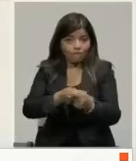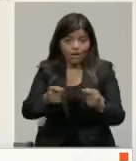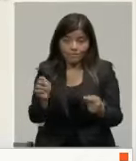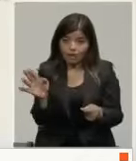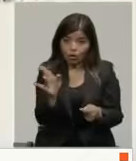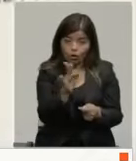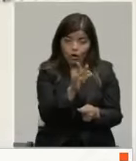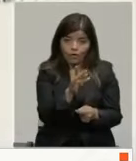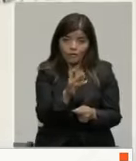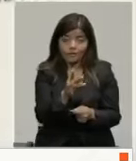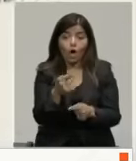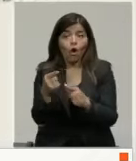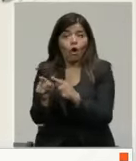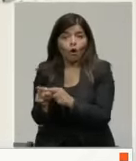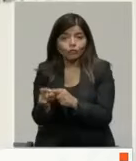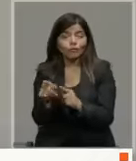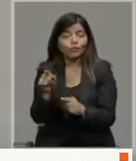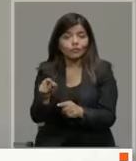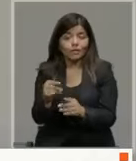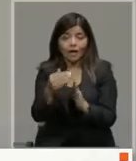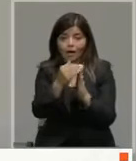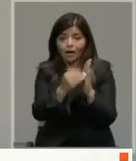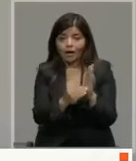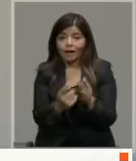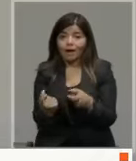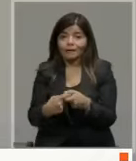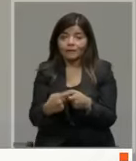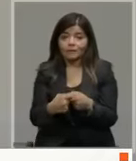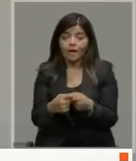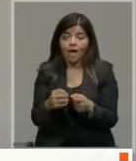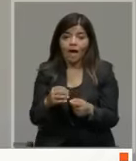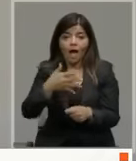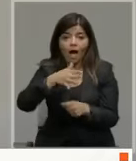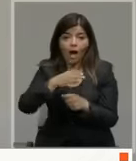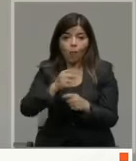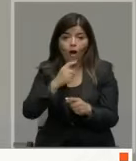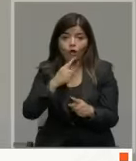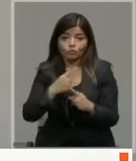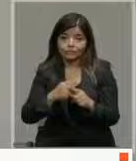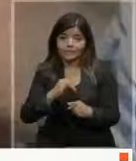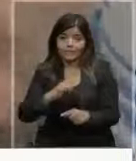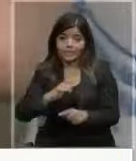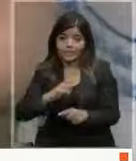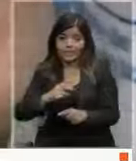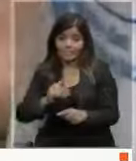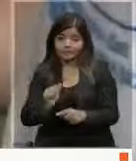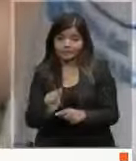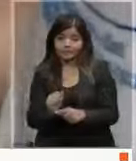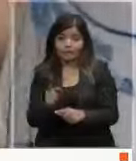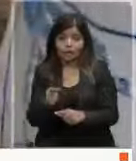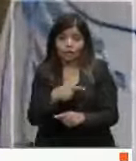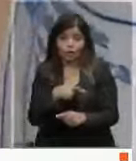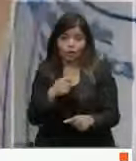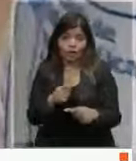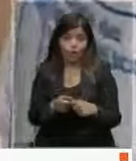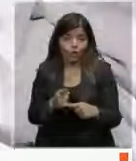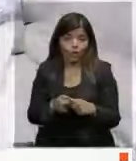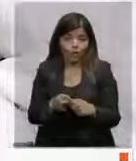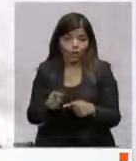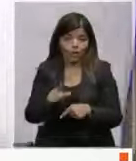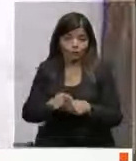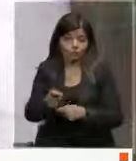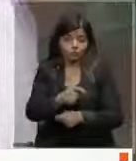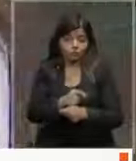Flower Secret por su parte tiene registrada solo el agua oxigenada de este producto y con el nombre de la distribuidora según el